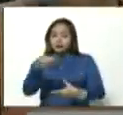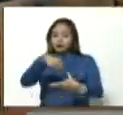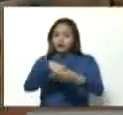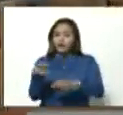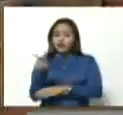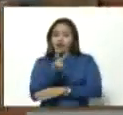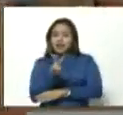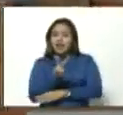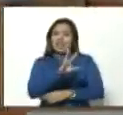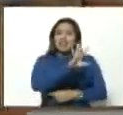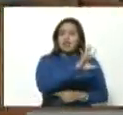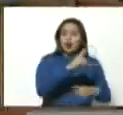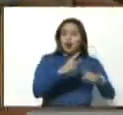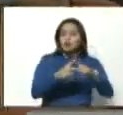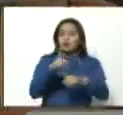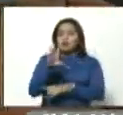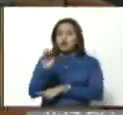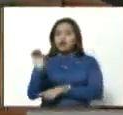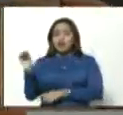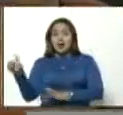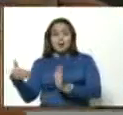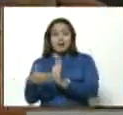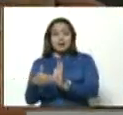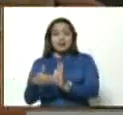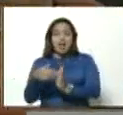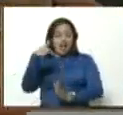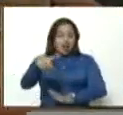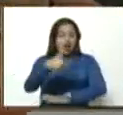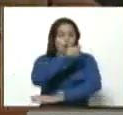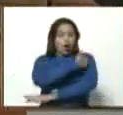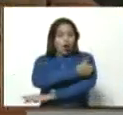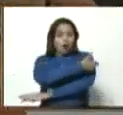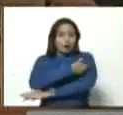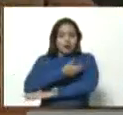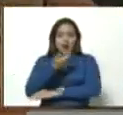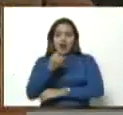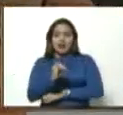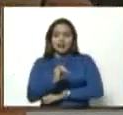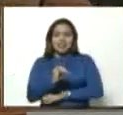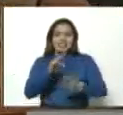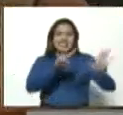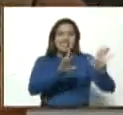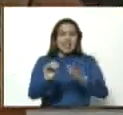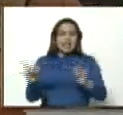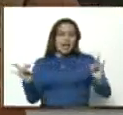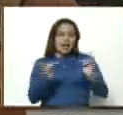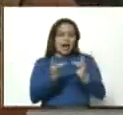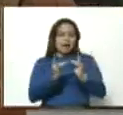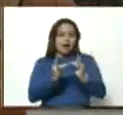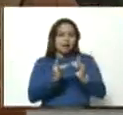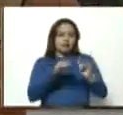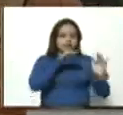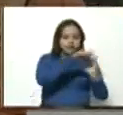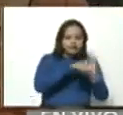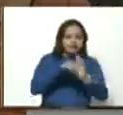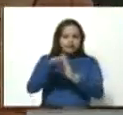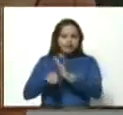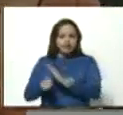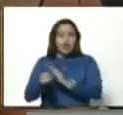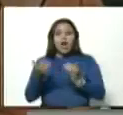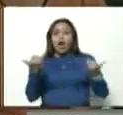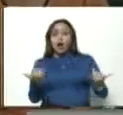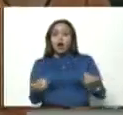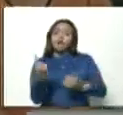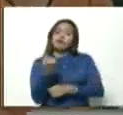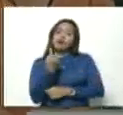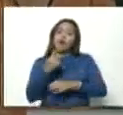casos por 100.000 habitantes, este hospital es un buen ejemplo, este hospital que tiene 70 camas para hospitalizar COVID, es un hospital centinela, hoy tiene solo